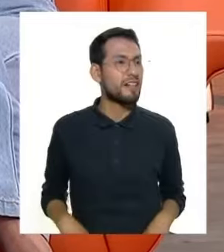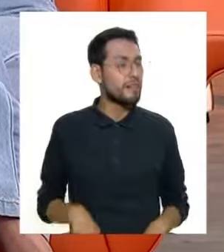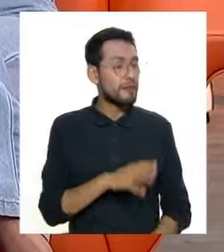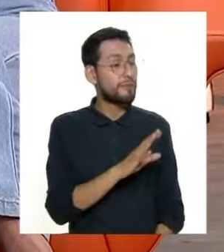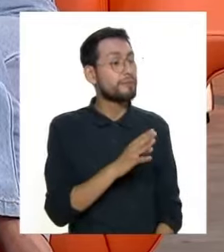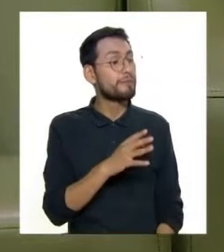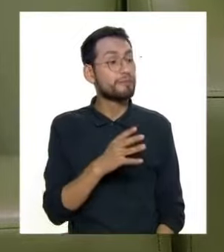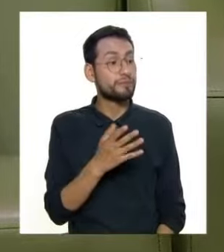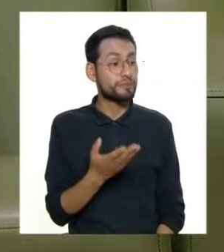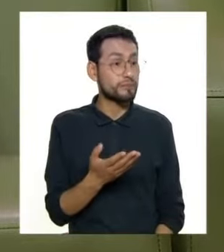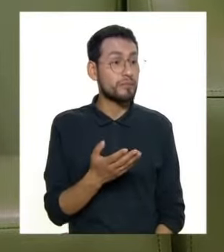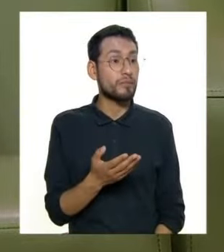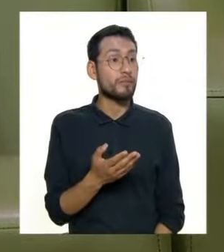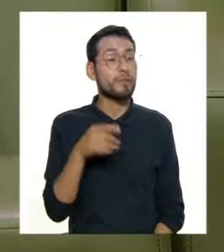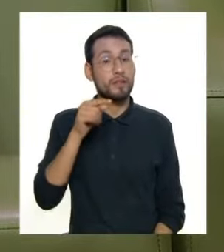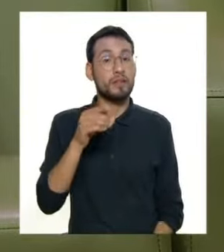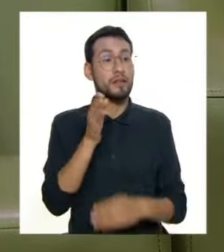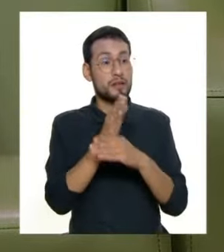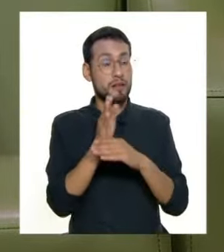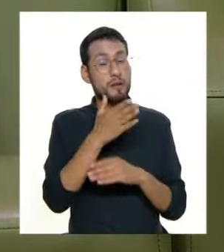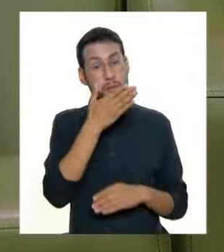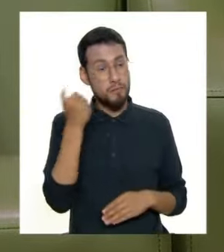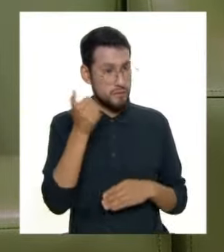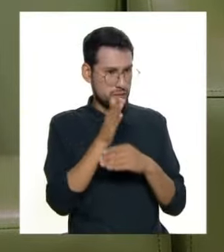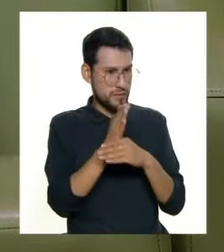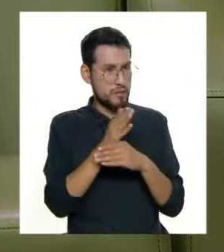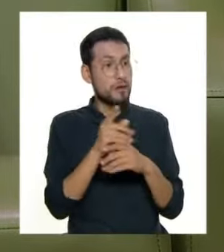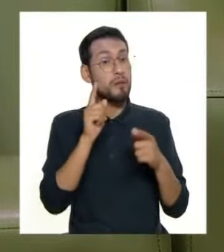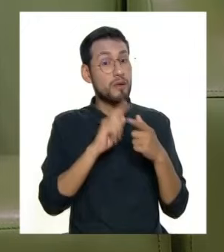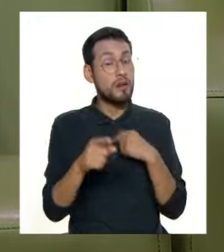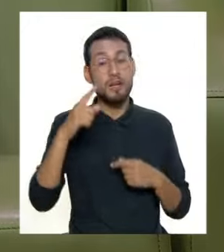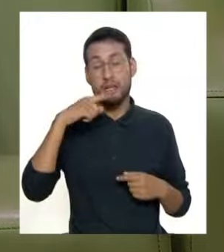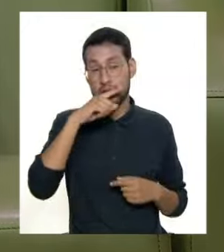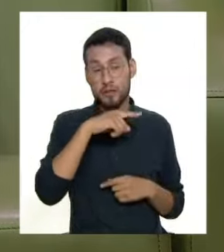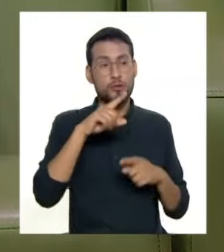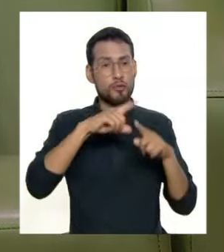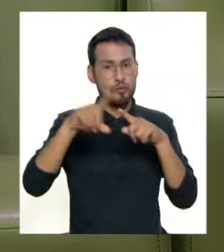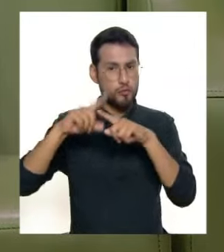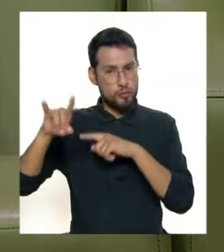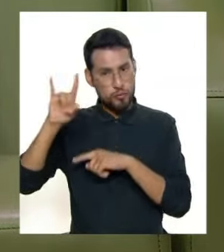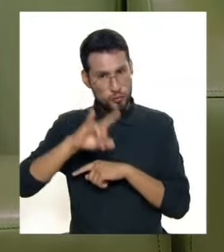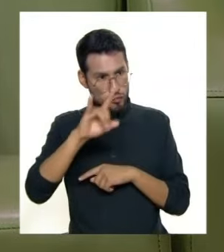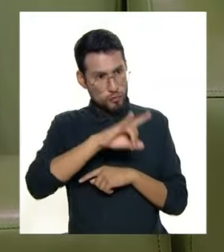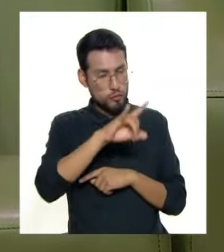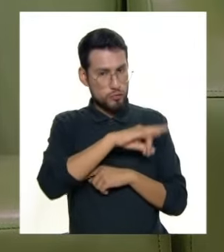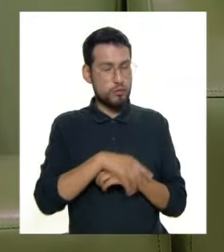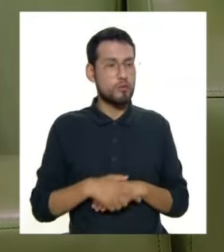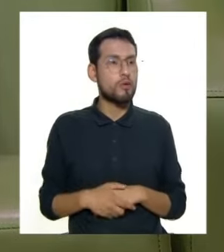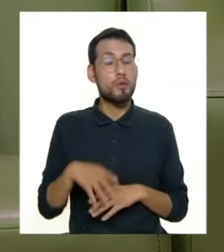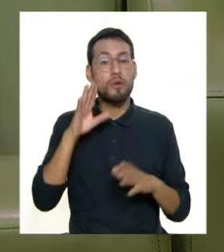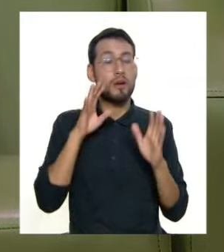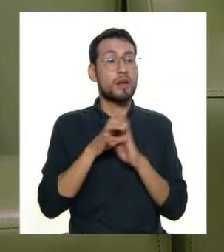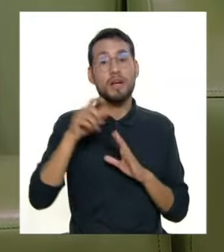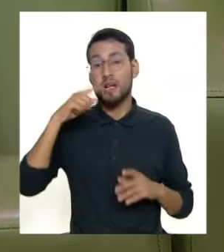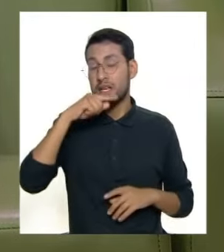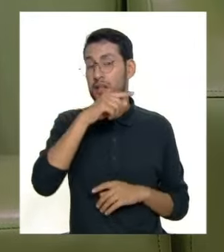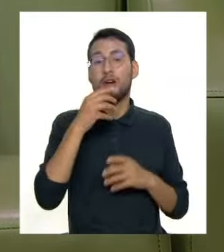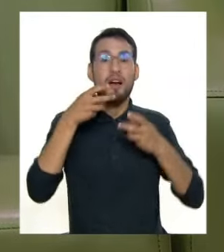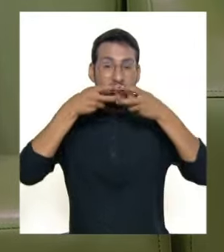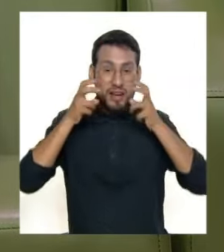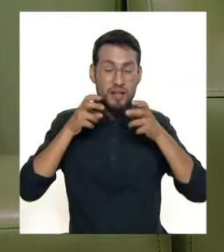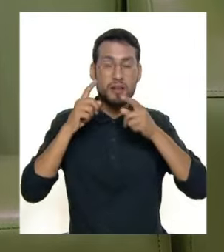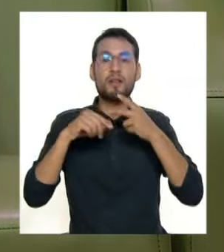realidad es de los mejores, ¿no? El medio. Pero cada cepillo tiene su propio uso, su propia utilidad. Por ejemplo, hay cepillos para ortodoncia,